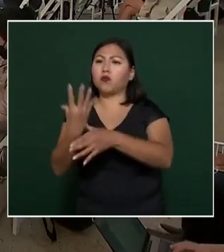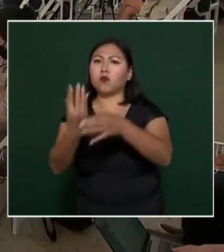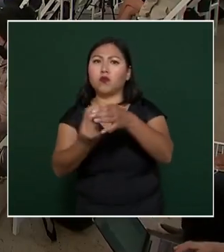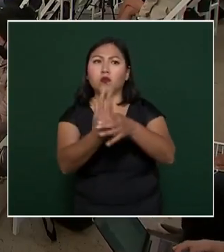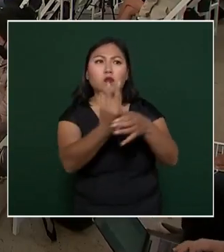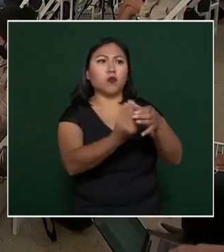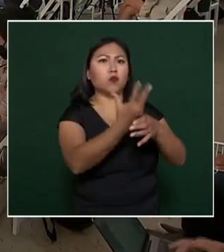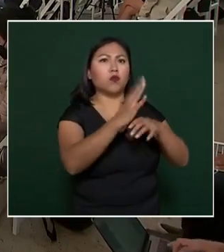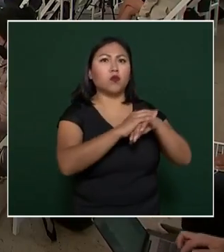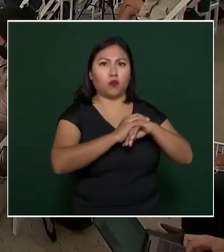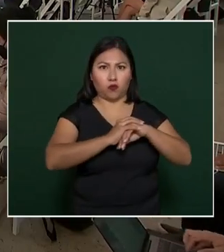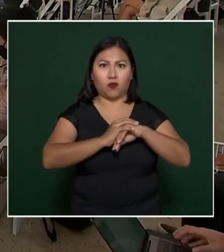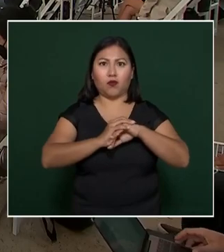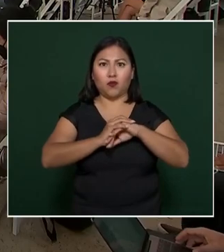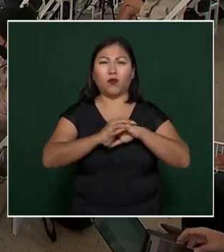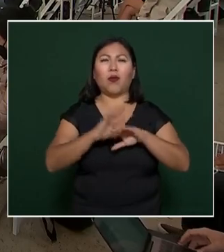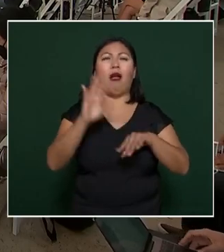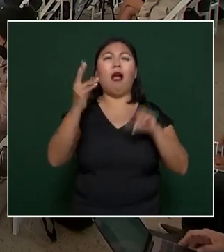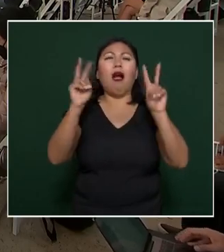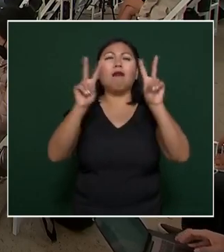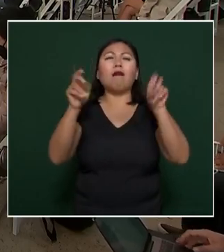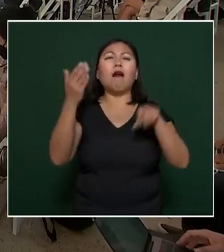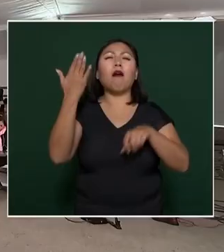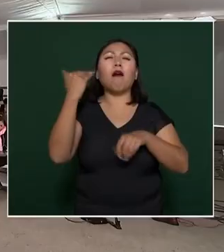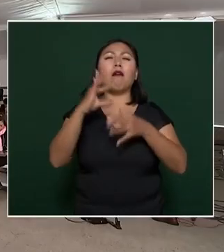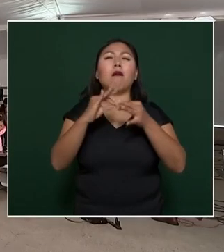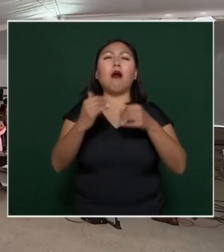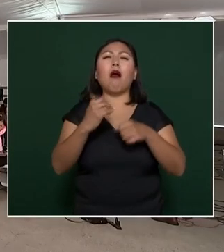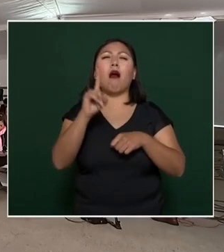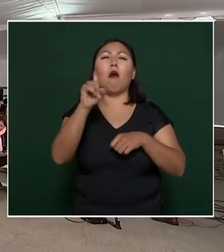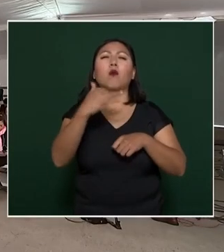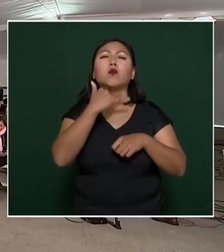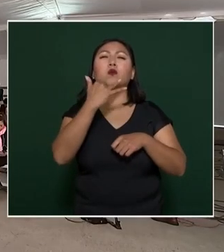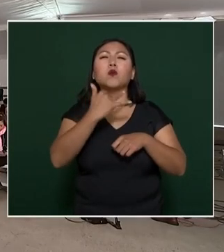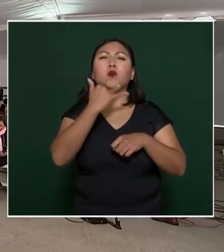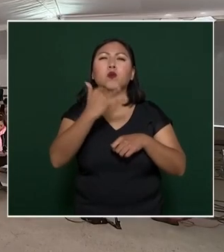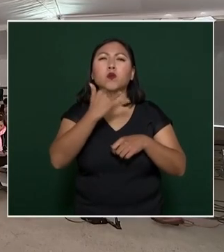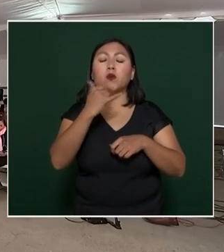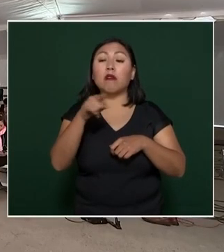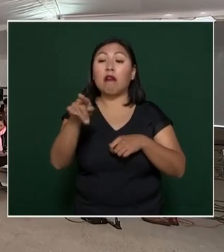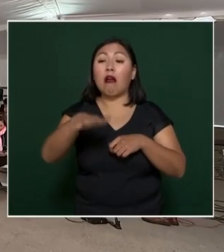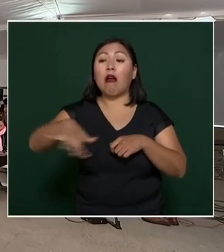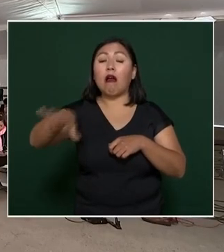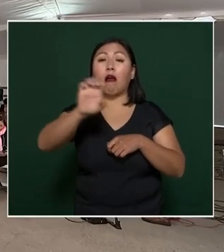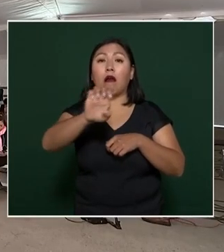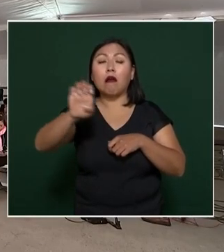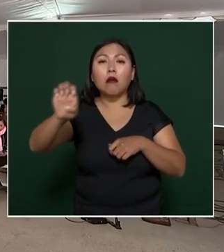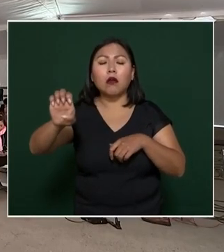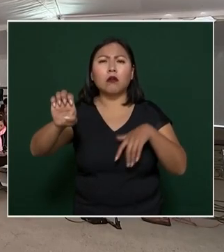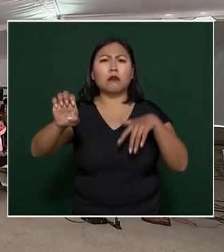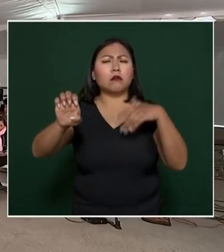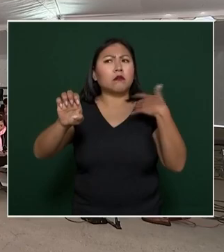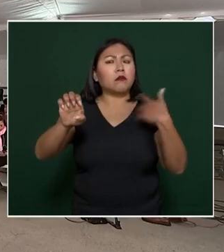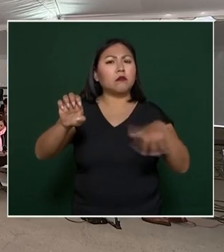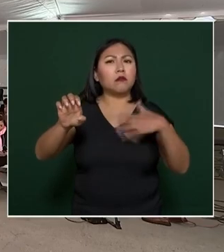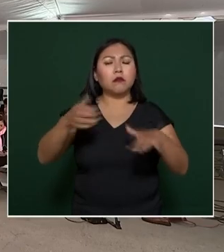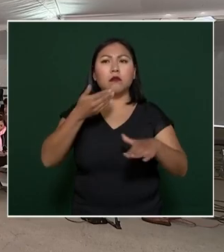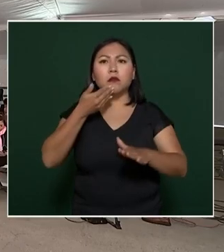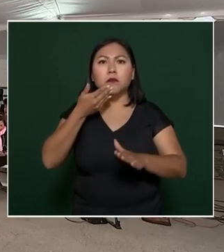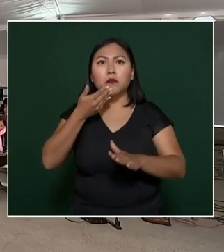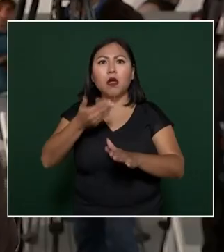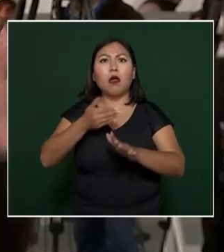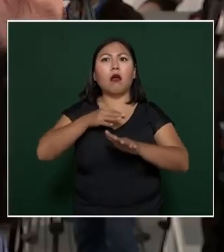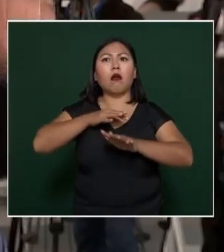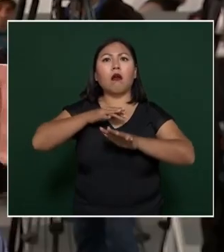cabo obras de rehabilitación de las plantas de tratamiento en Ensenada es un tema muy sentido y el decreto que acaban de firmar